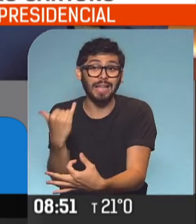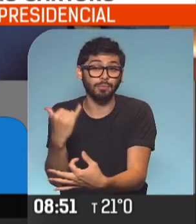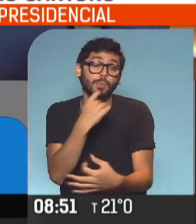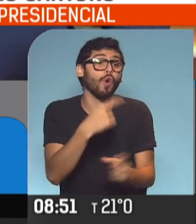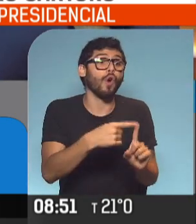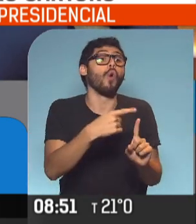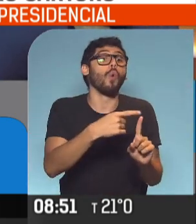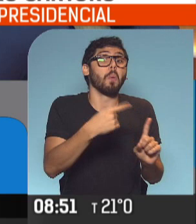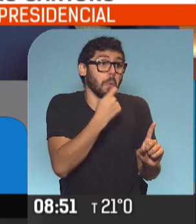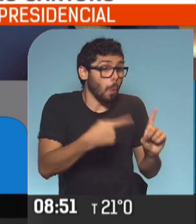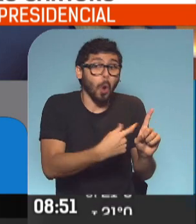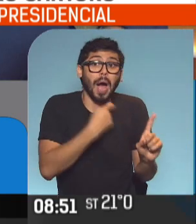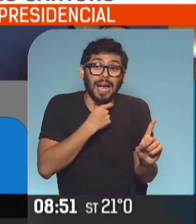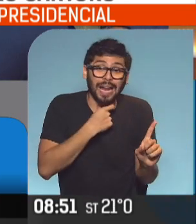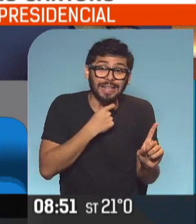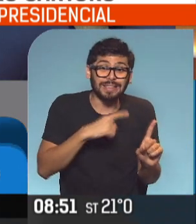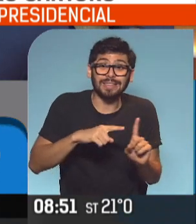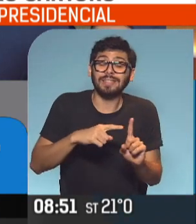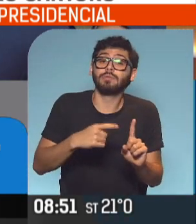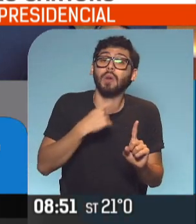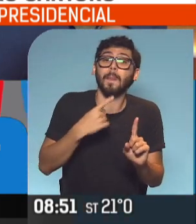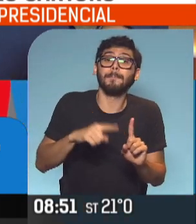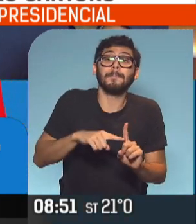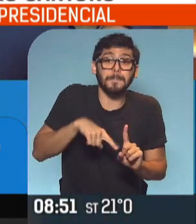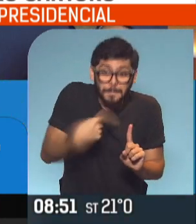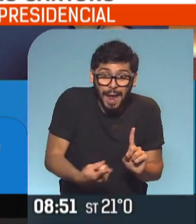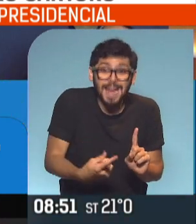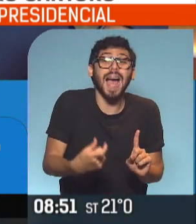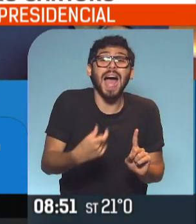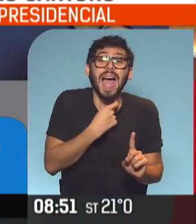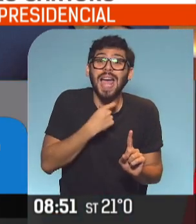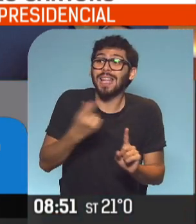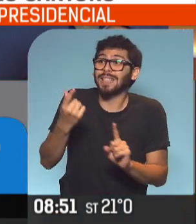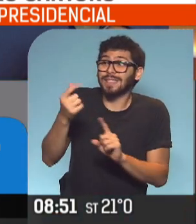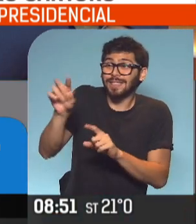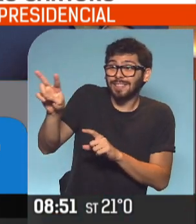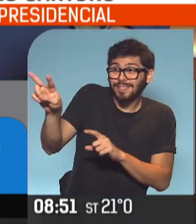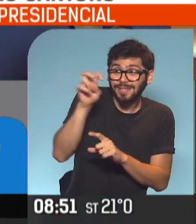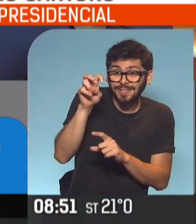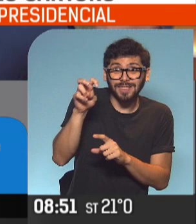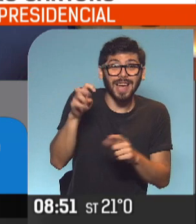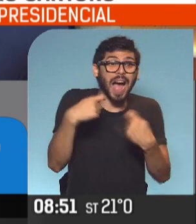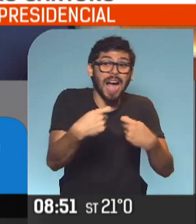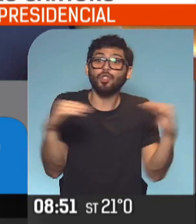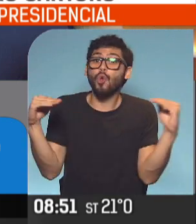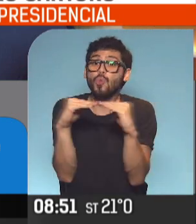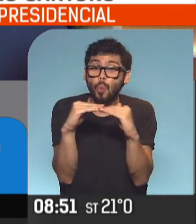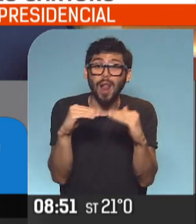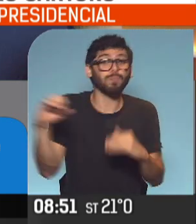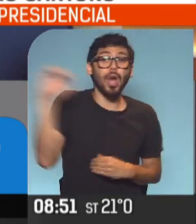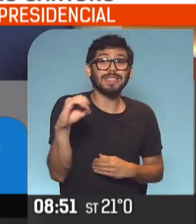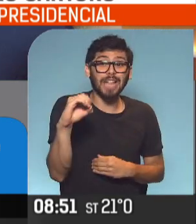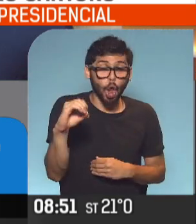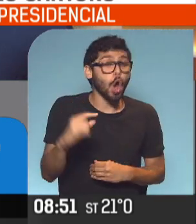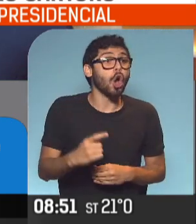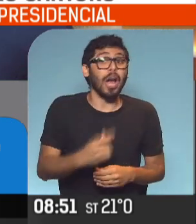déficit fiscal cero mañana que decir es el equilibrio fiscal cero sabes lo que significa eso las consecuencias sociales hay que ir hacia eso